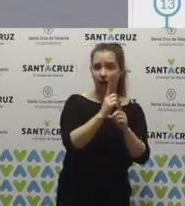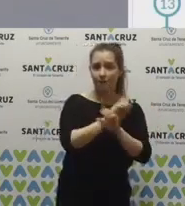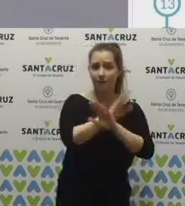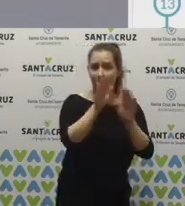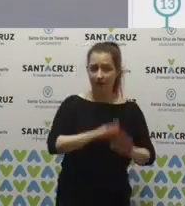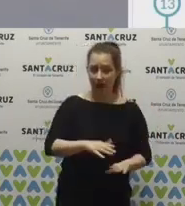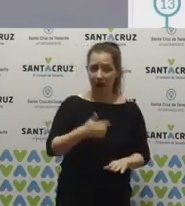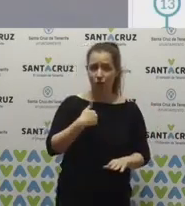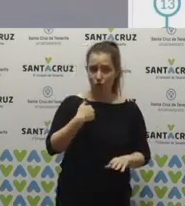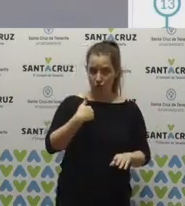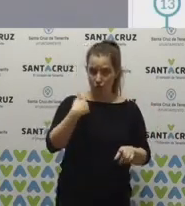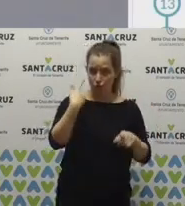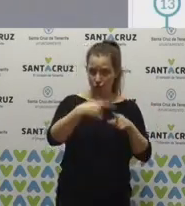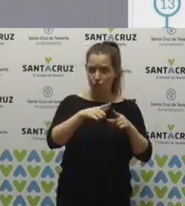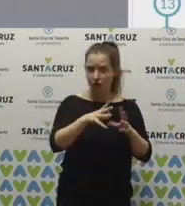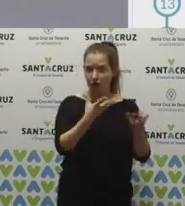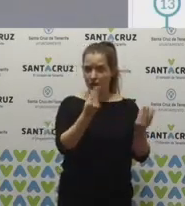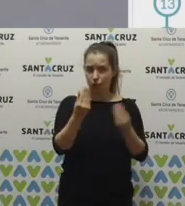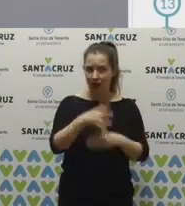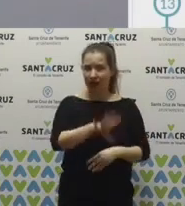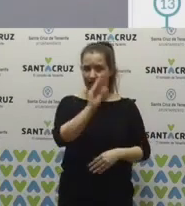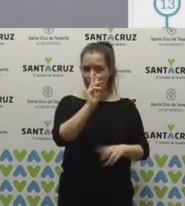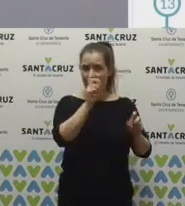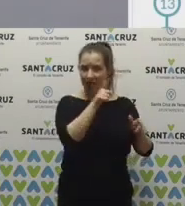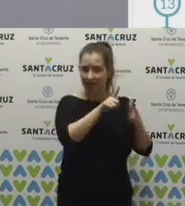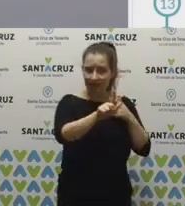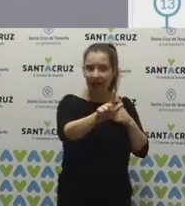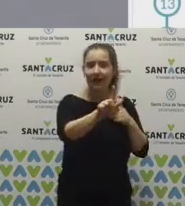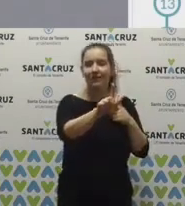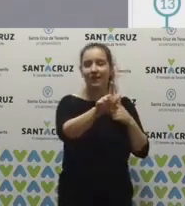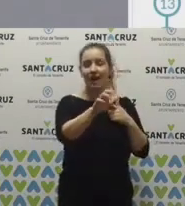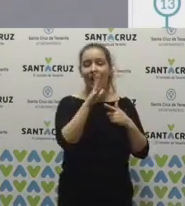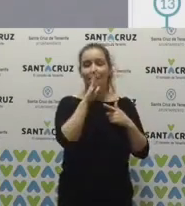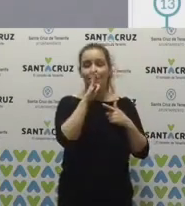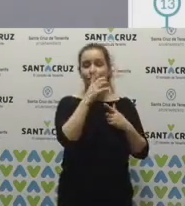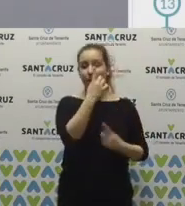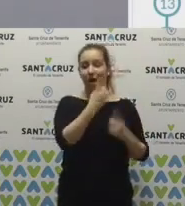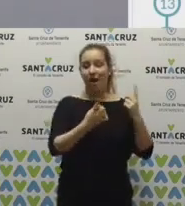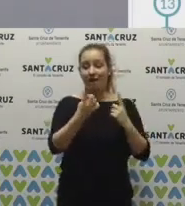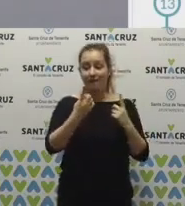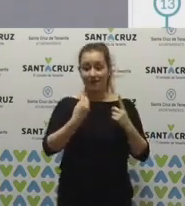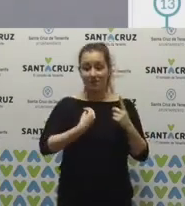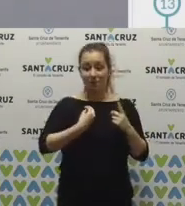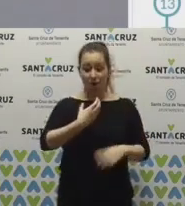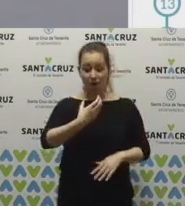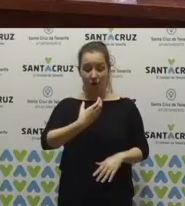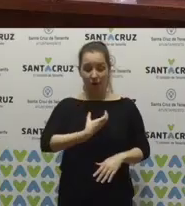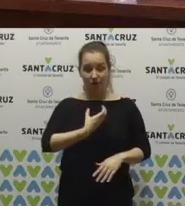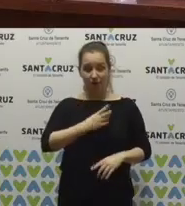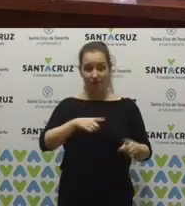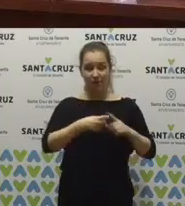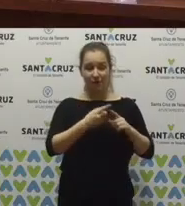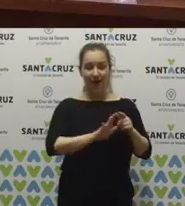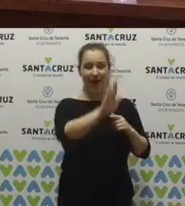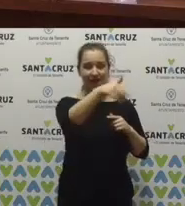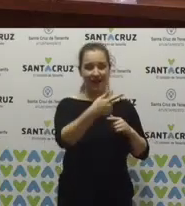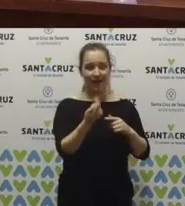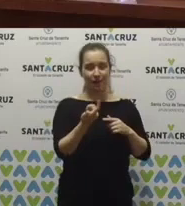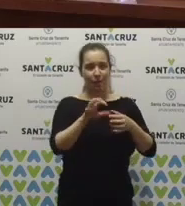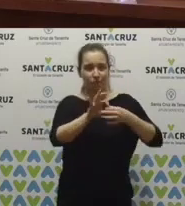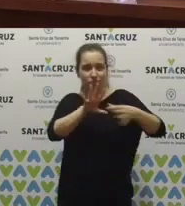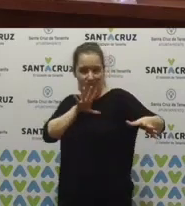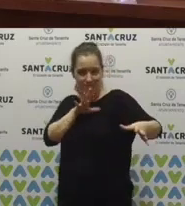muchas voces de anaga que hablan de la distancia que a veces parece que hay entre el ayuntamiento y el pueblo de anaga y lo segundo es